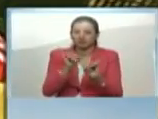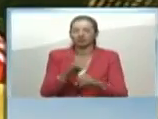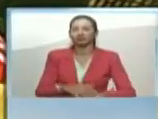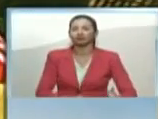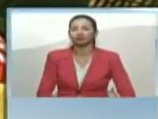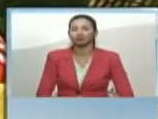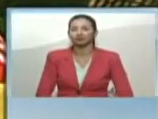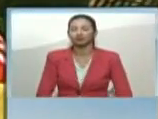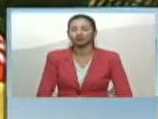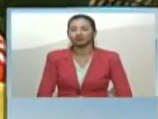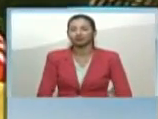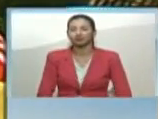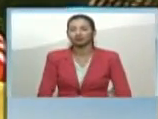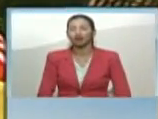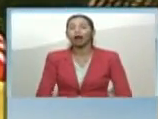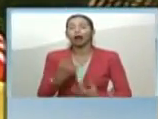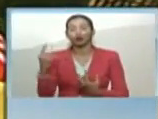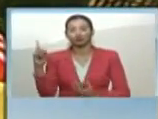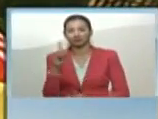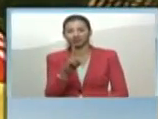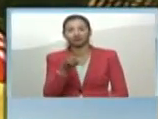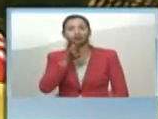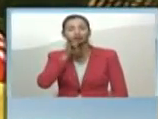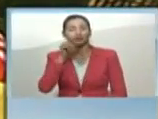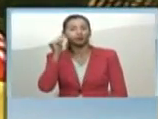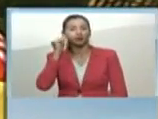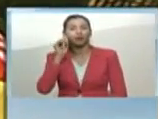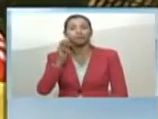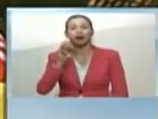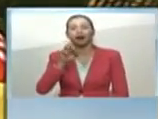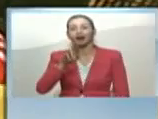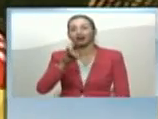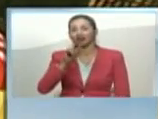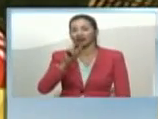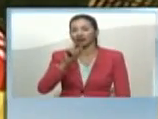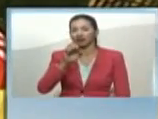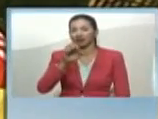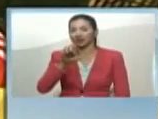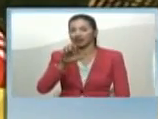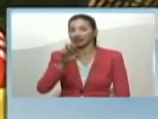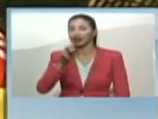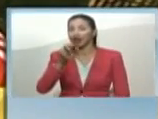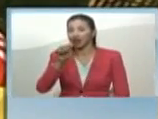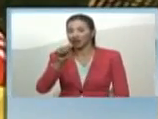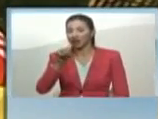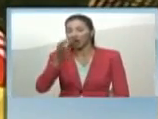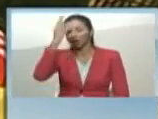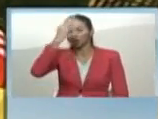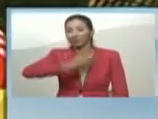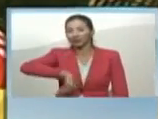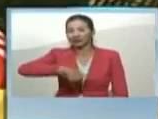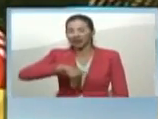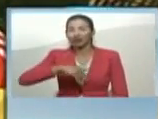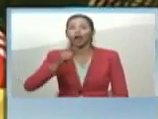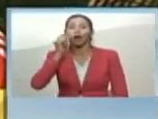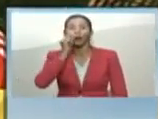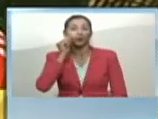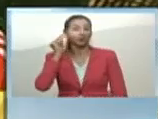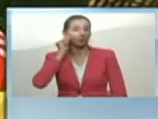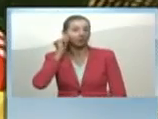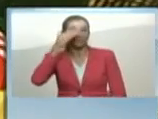Vamos a dar la palabra a Marielena Pulido, del Consejo Presidencial de Adultos y